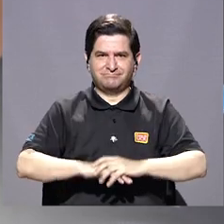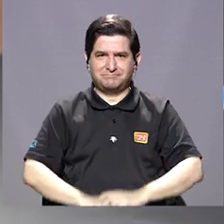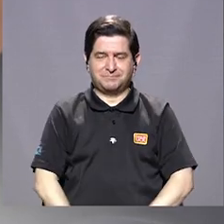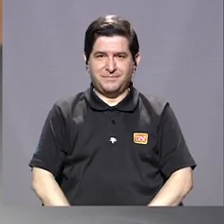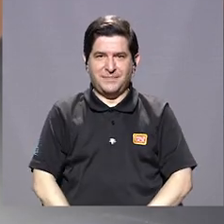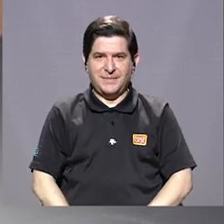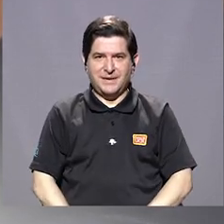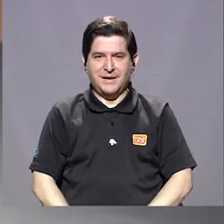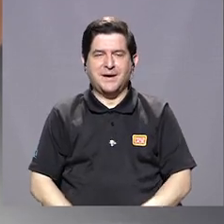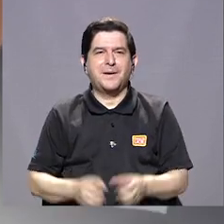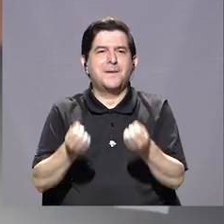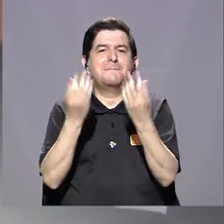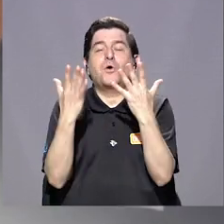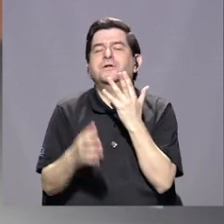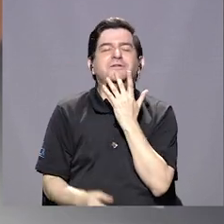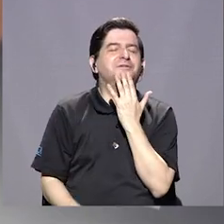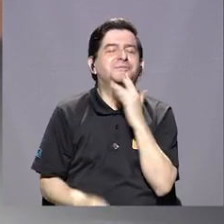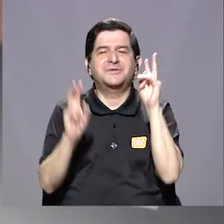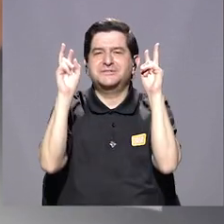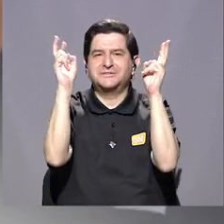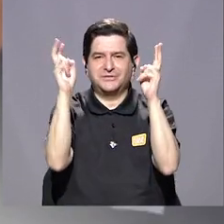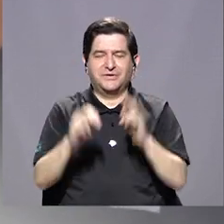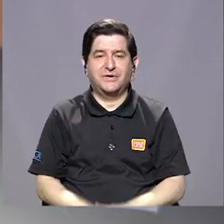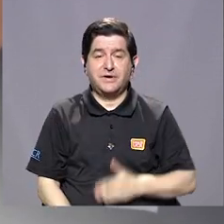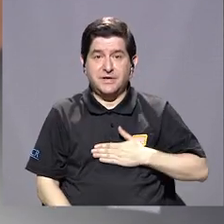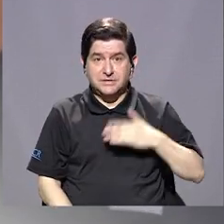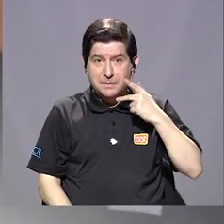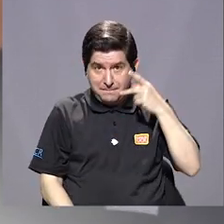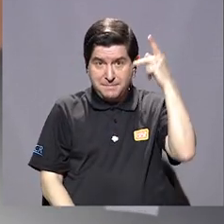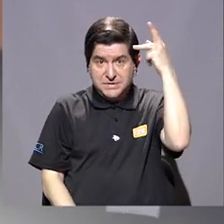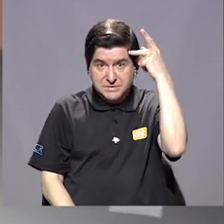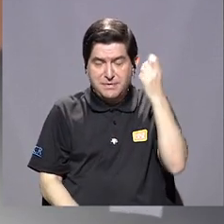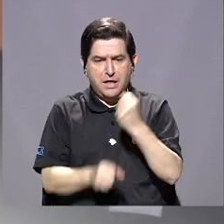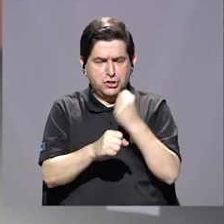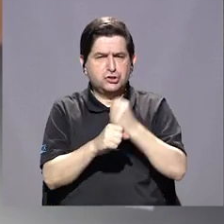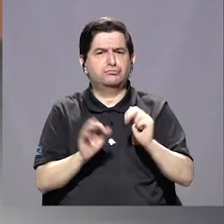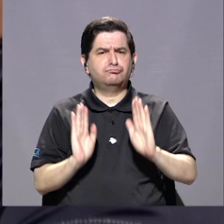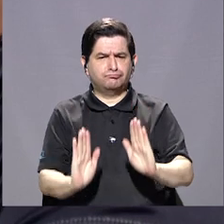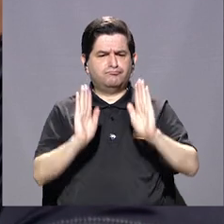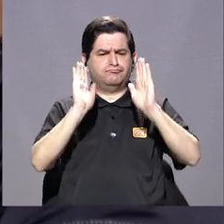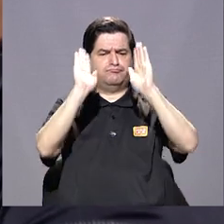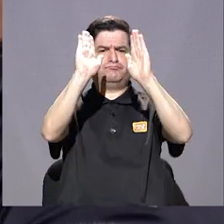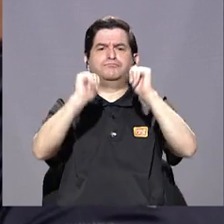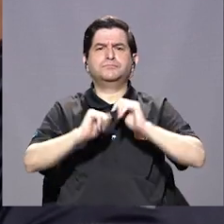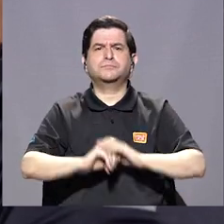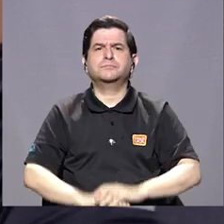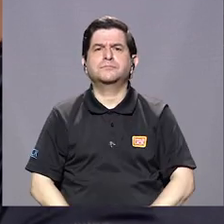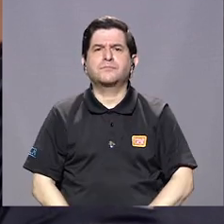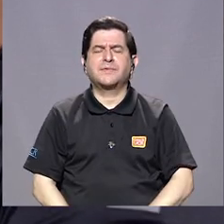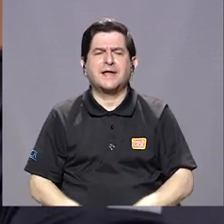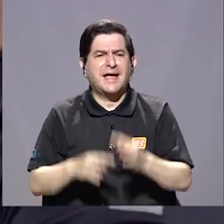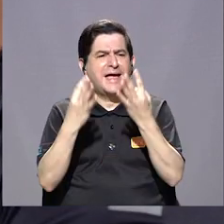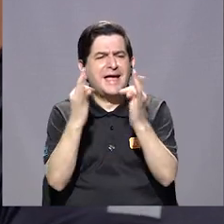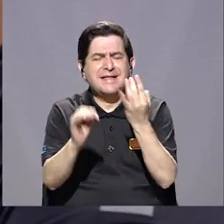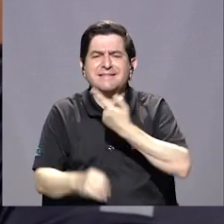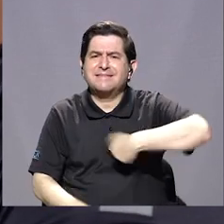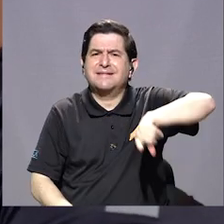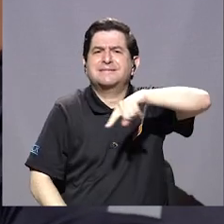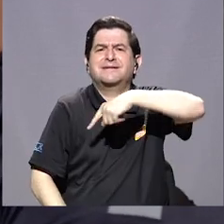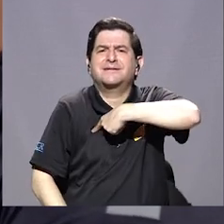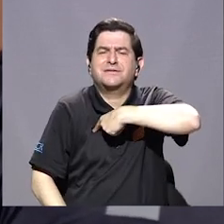De muchos colores. Realmente yo creo que mis papás hicieron un gran trabajo en tratar de que